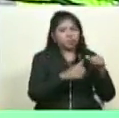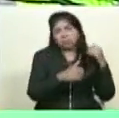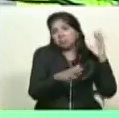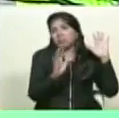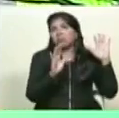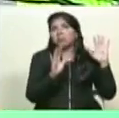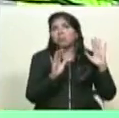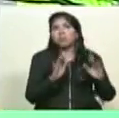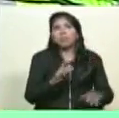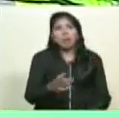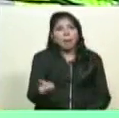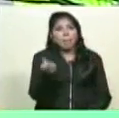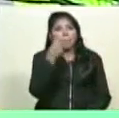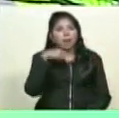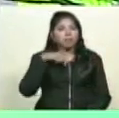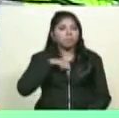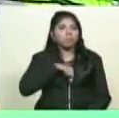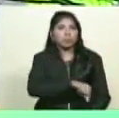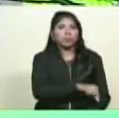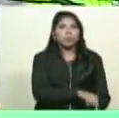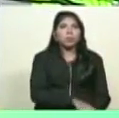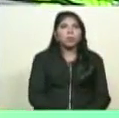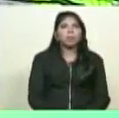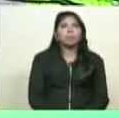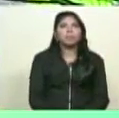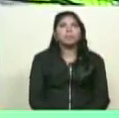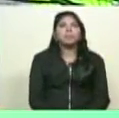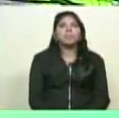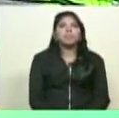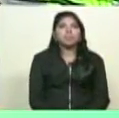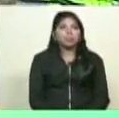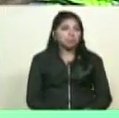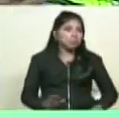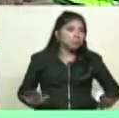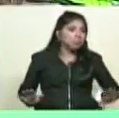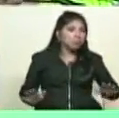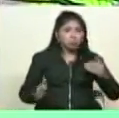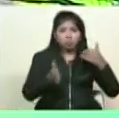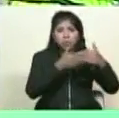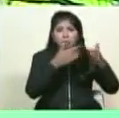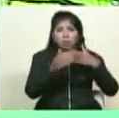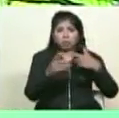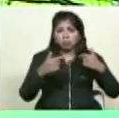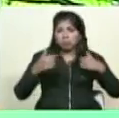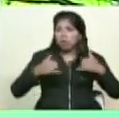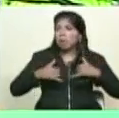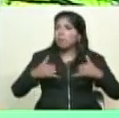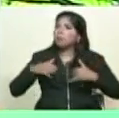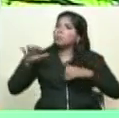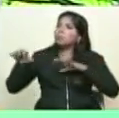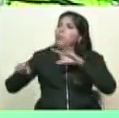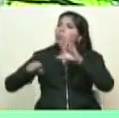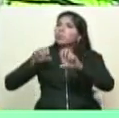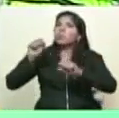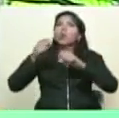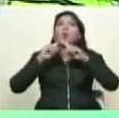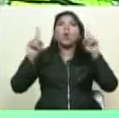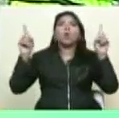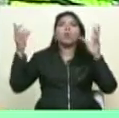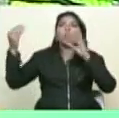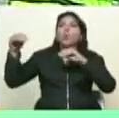Así que trágate los productos que no le quieres vender a Venezuela. ¿Venezuela conseguirá dónde? Conseguirlo. Le he